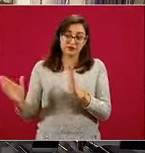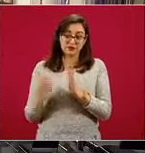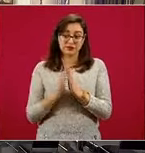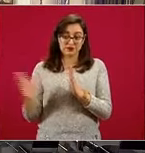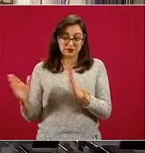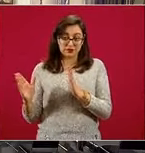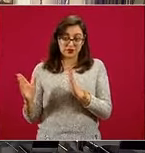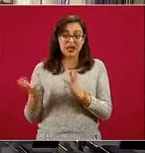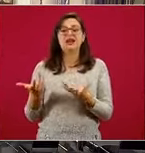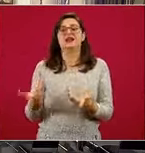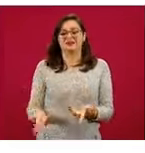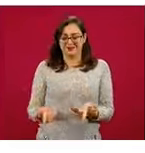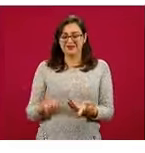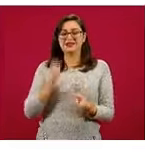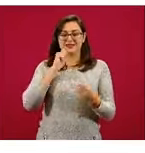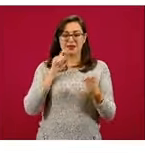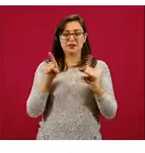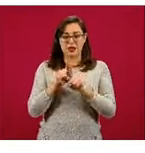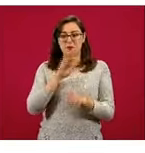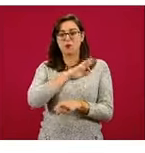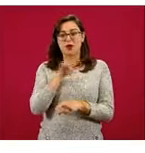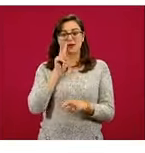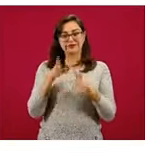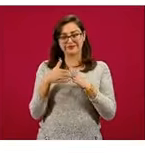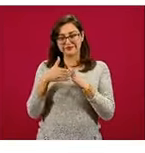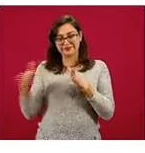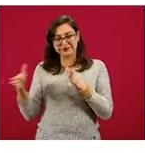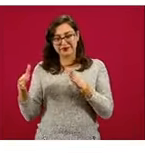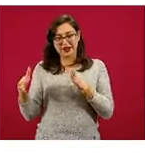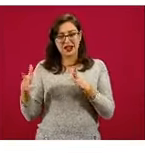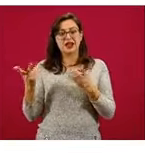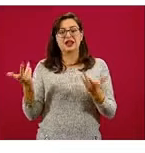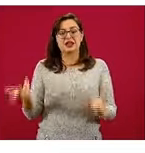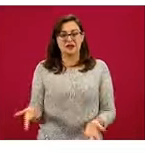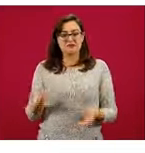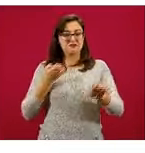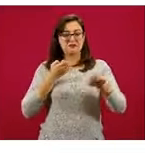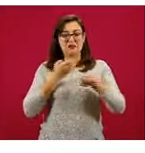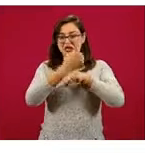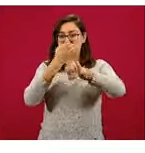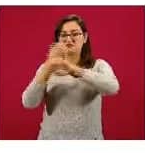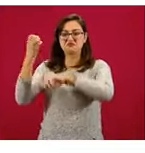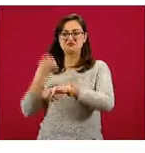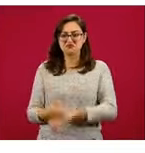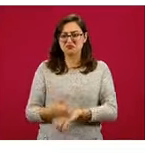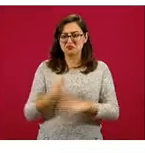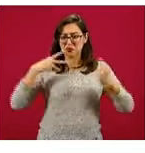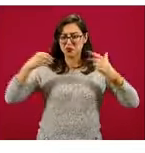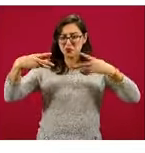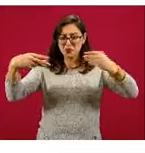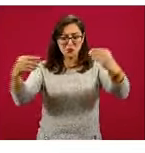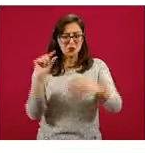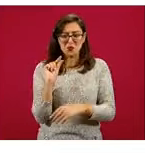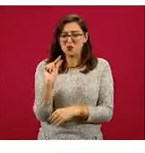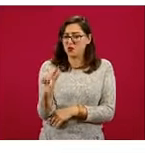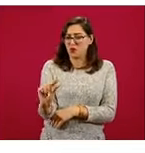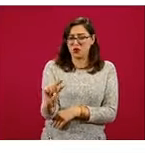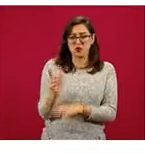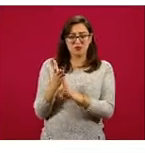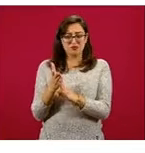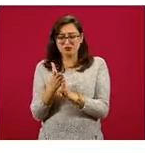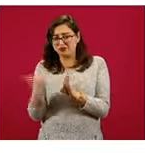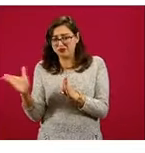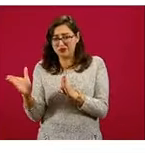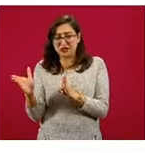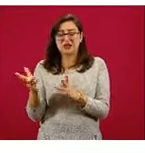también tenemos las entidades federativas que tienen inclusive menos porcentaje de positividad para la semana 46